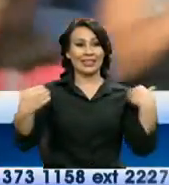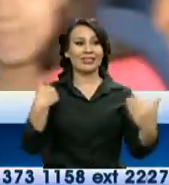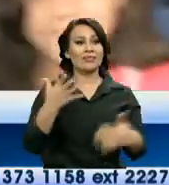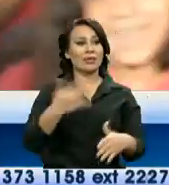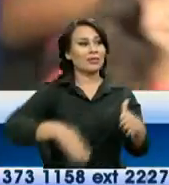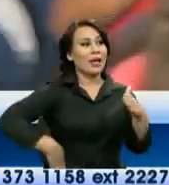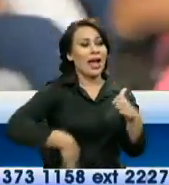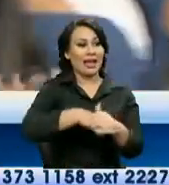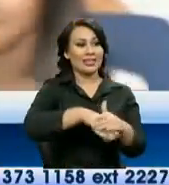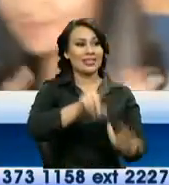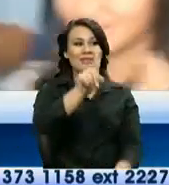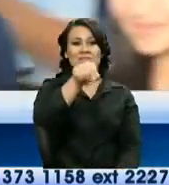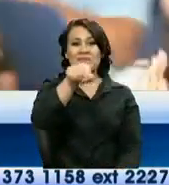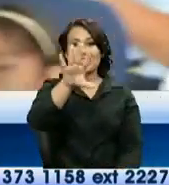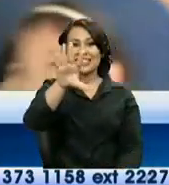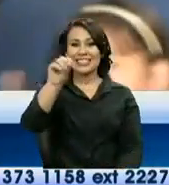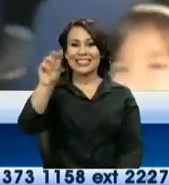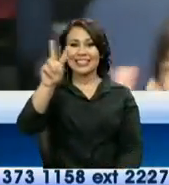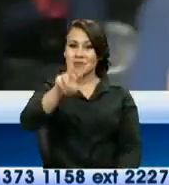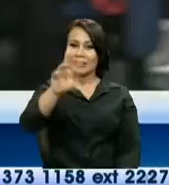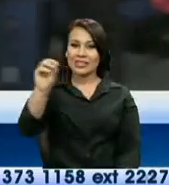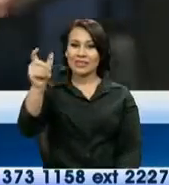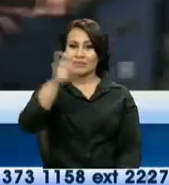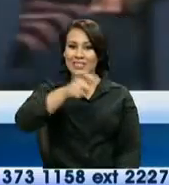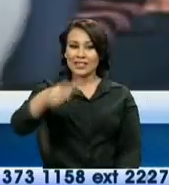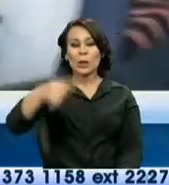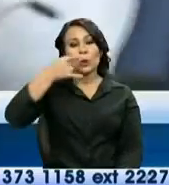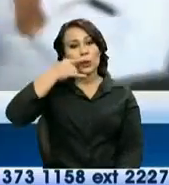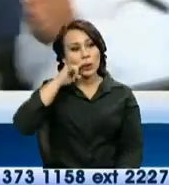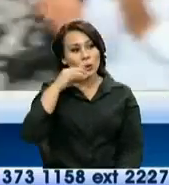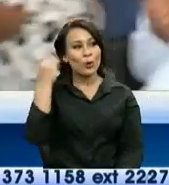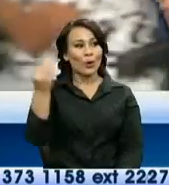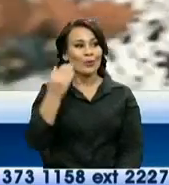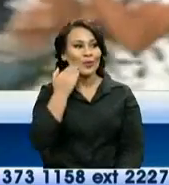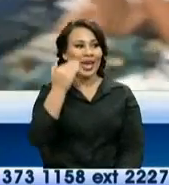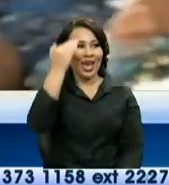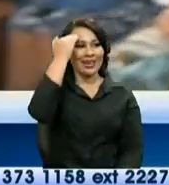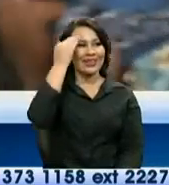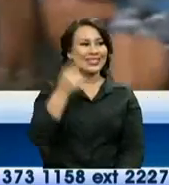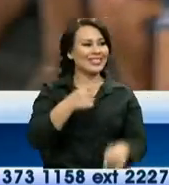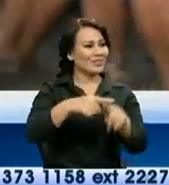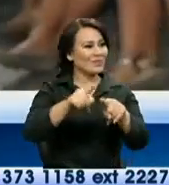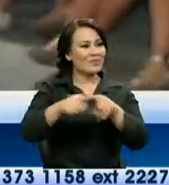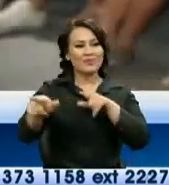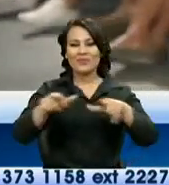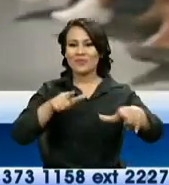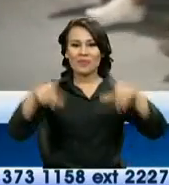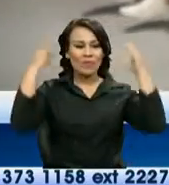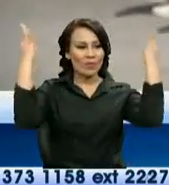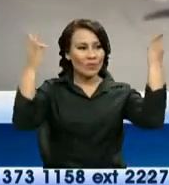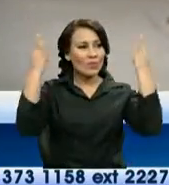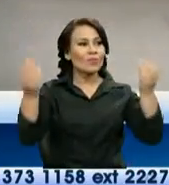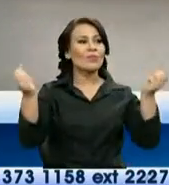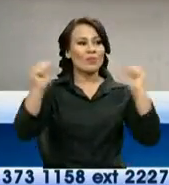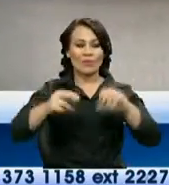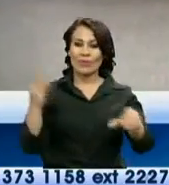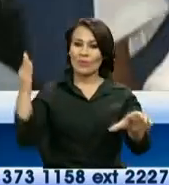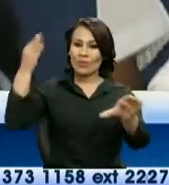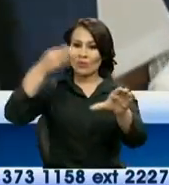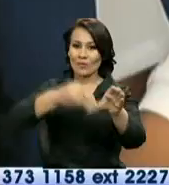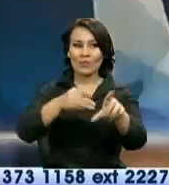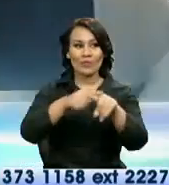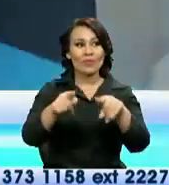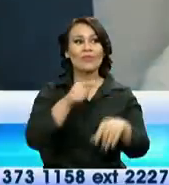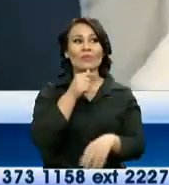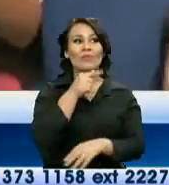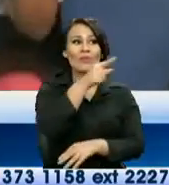para 1.520 personas. Niños, jóvenes y adultos de diferentes fundaciones e instituciones sociales, así